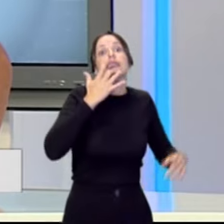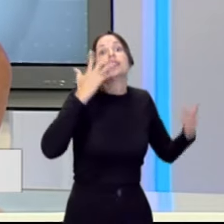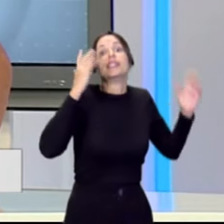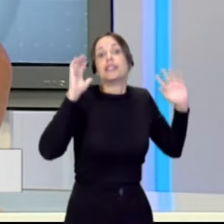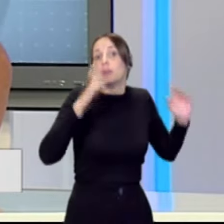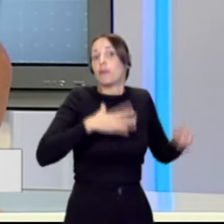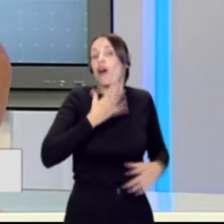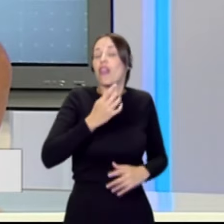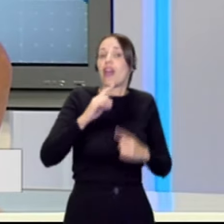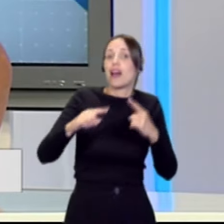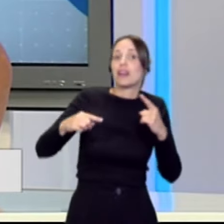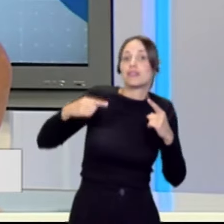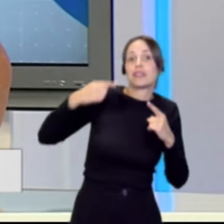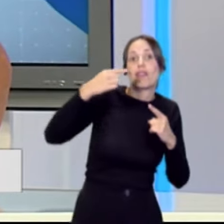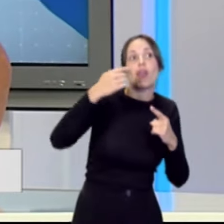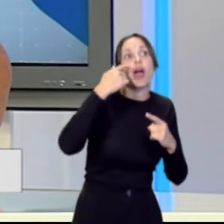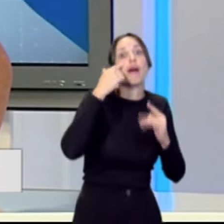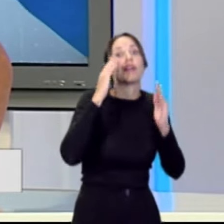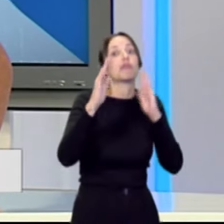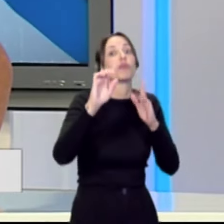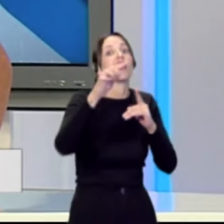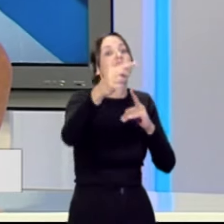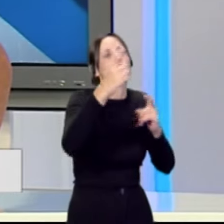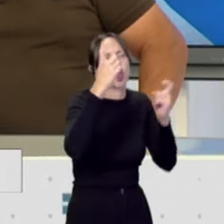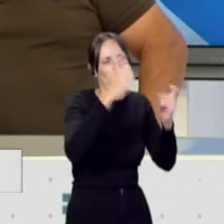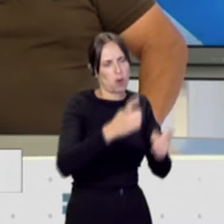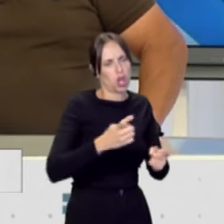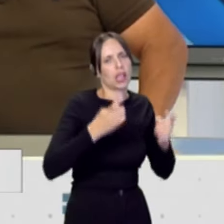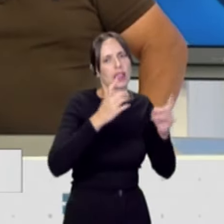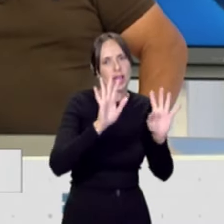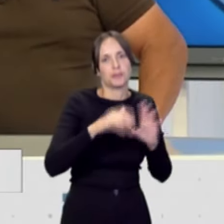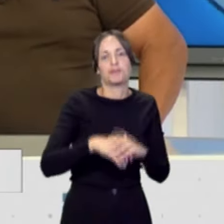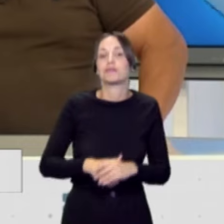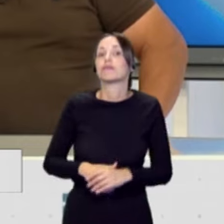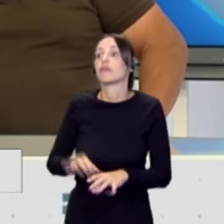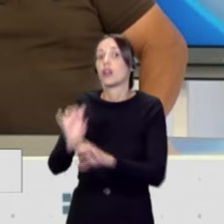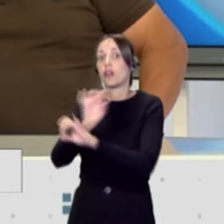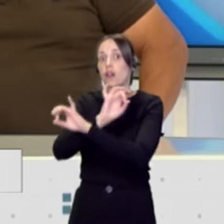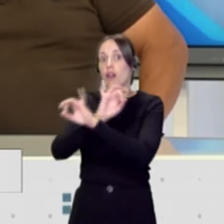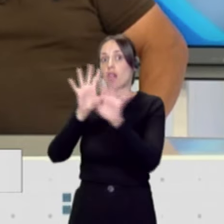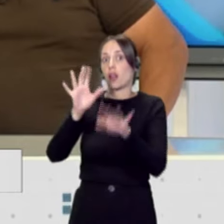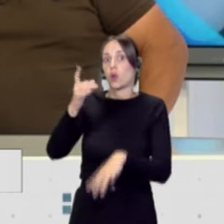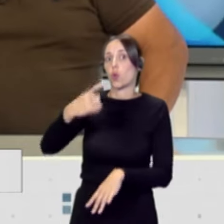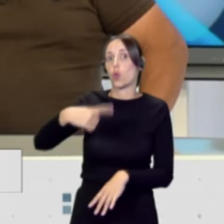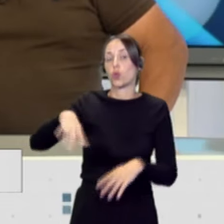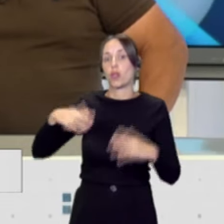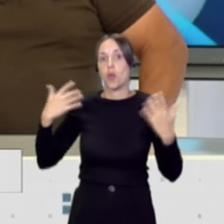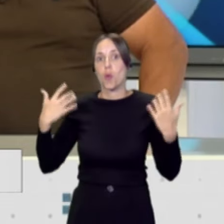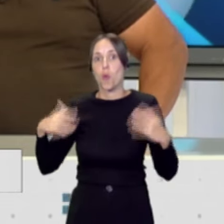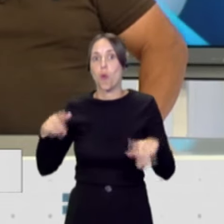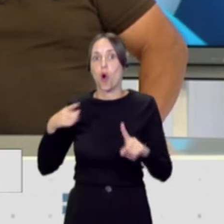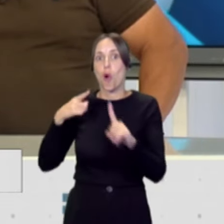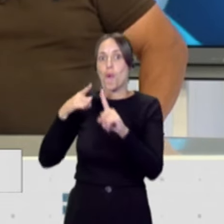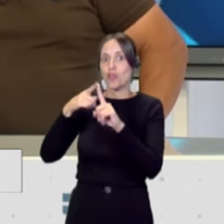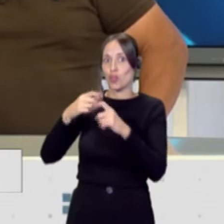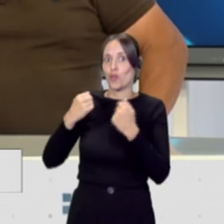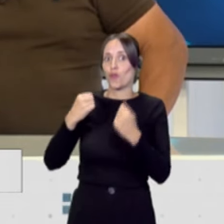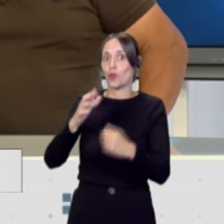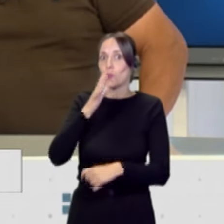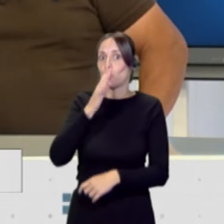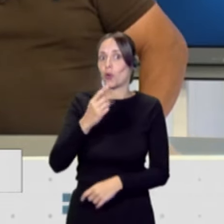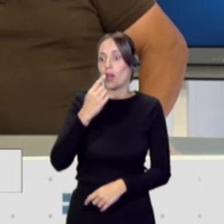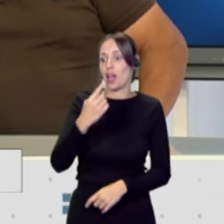estar arriba la próxima temporada, lo intentaremos. Ramón, lo que está claro es que van a tener el listón muy alto, ¿no? Porque de lo de la temporada pasada seguramente no van a querer